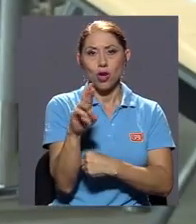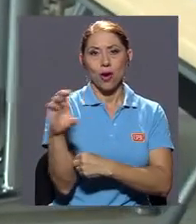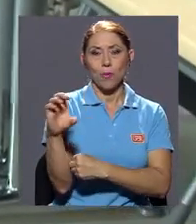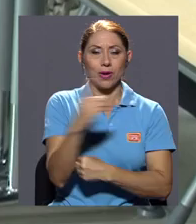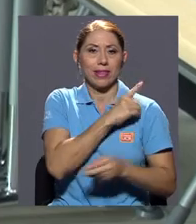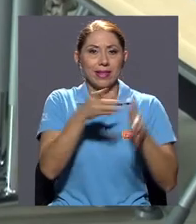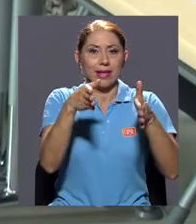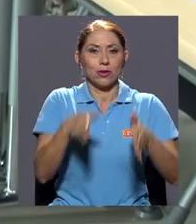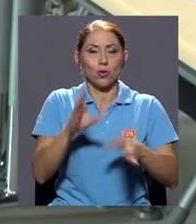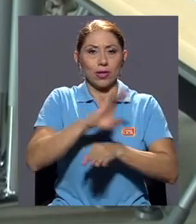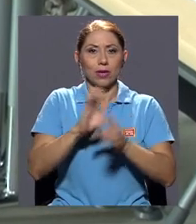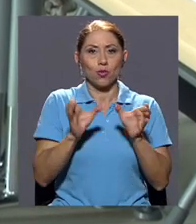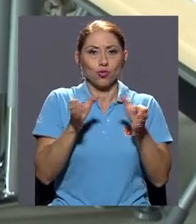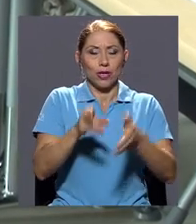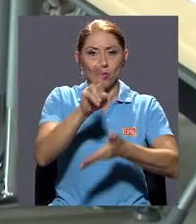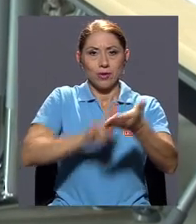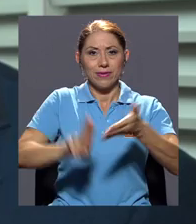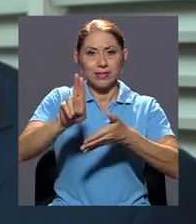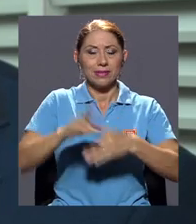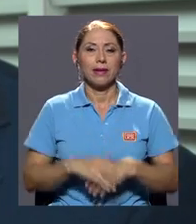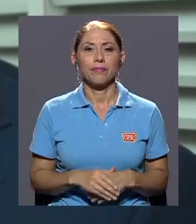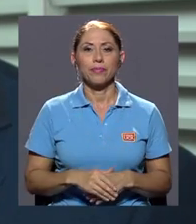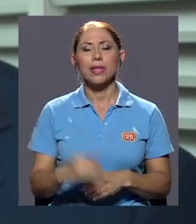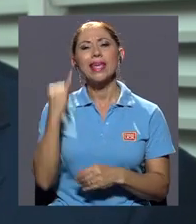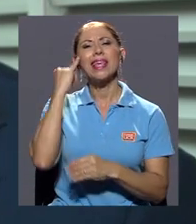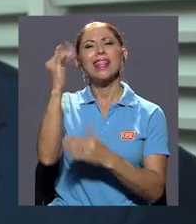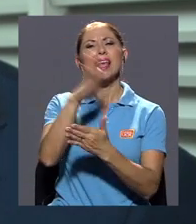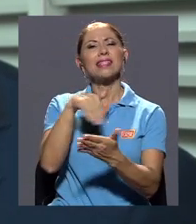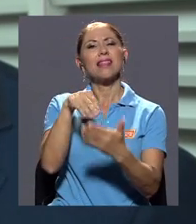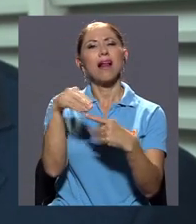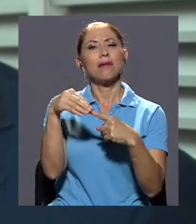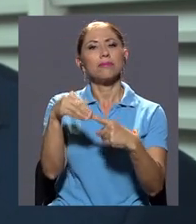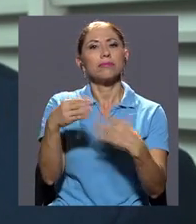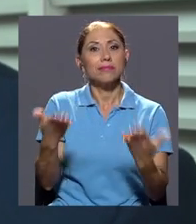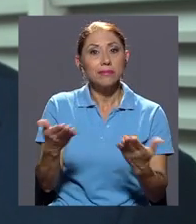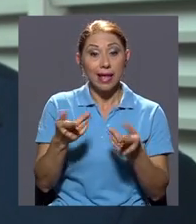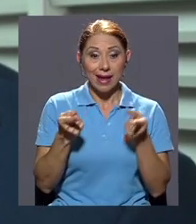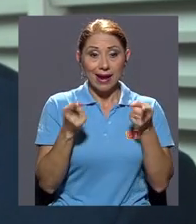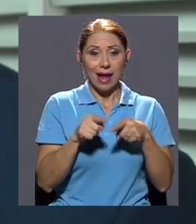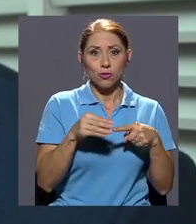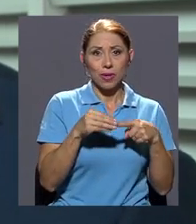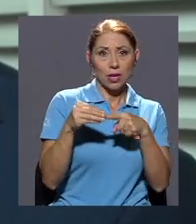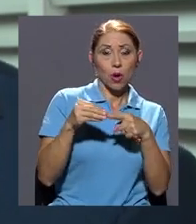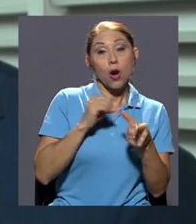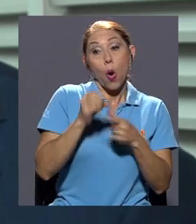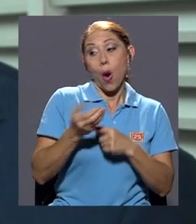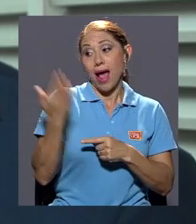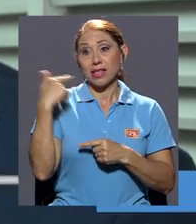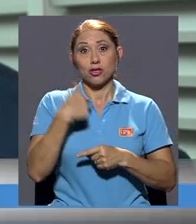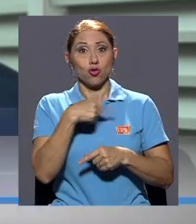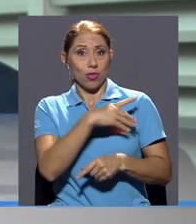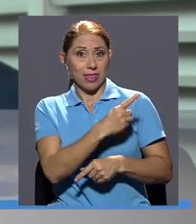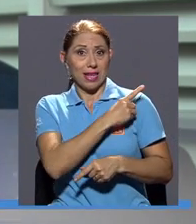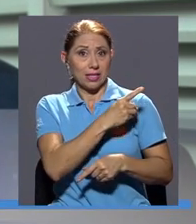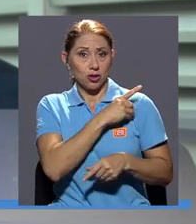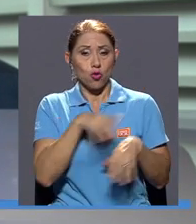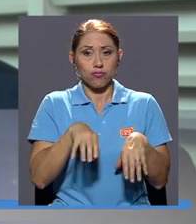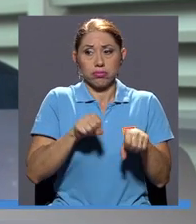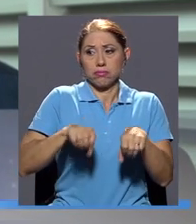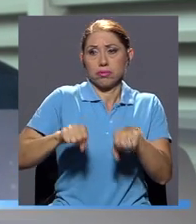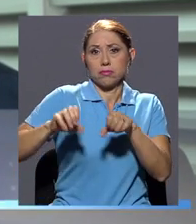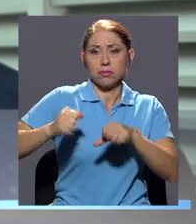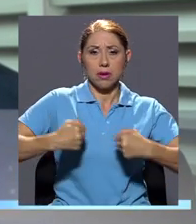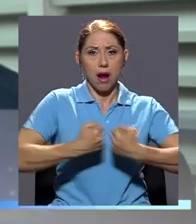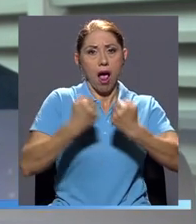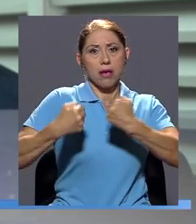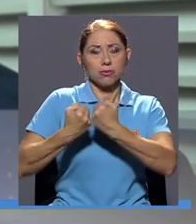Universitario. Mi idea central es, por medio de un caso particular o casos que yo enfrenté durante la dirección, ejemplificar que